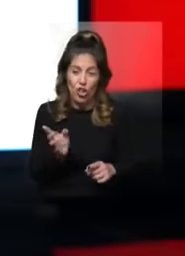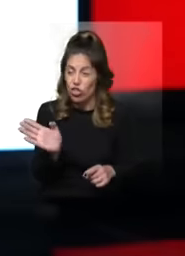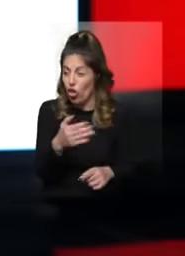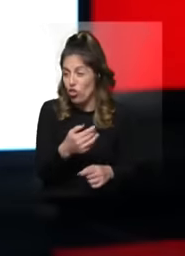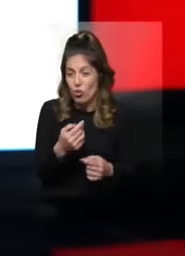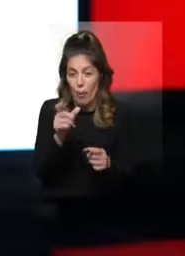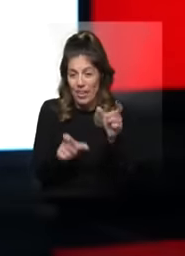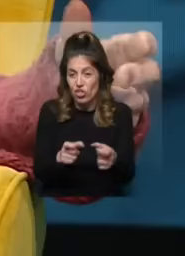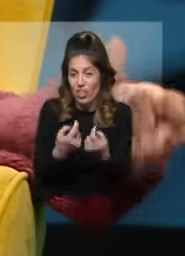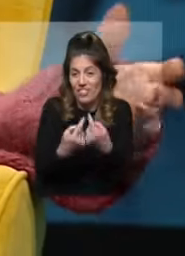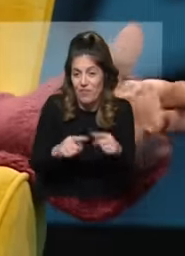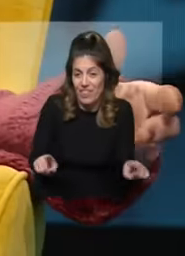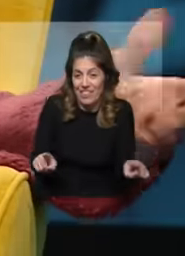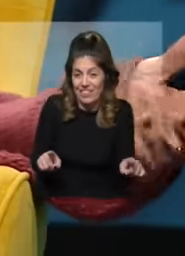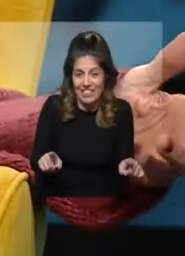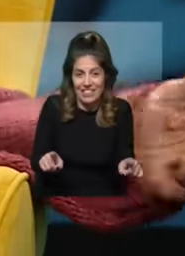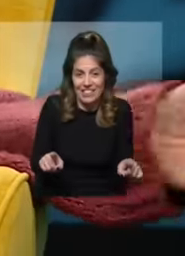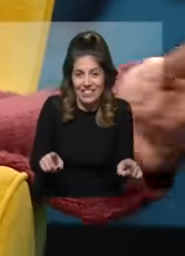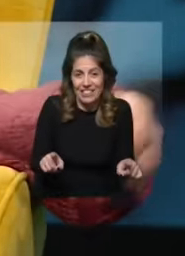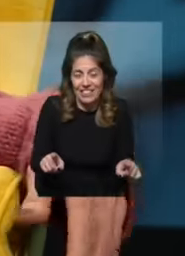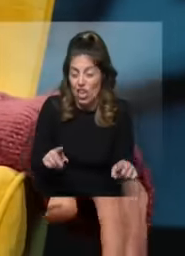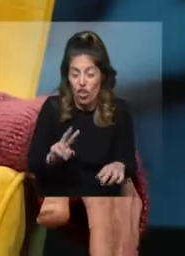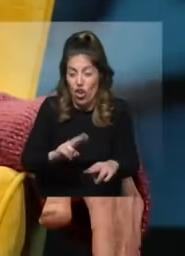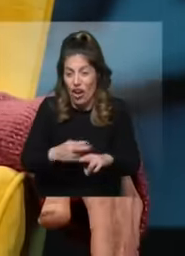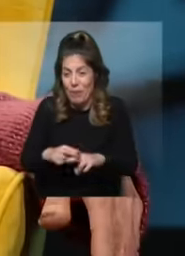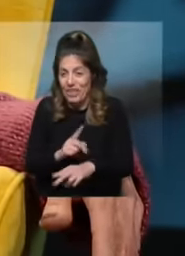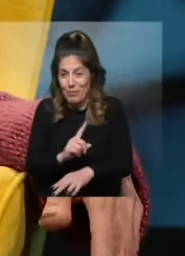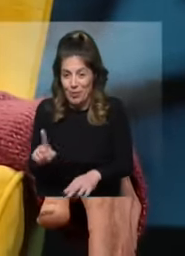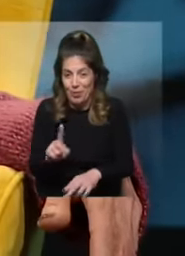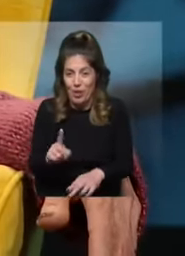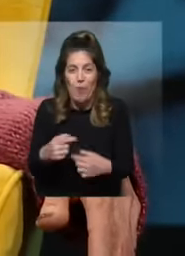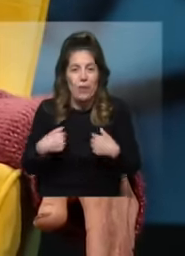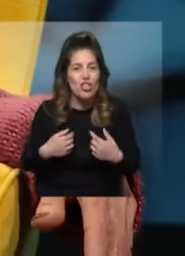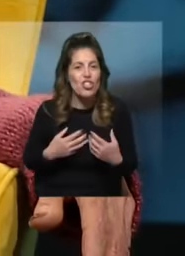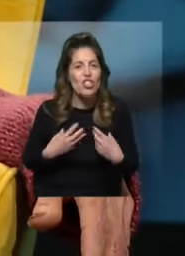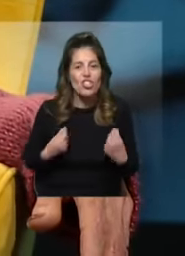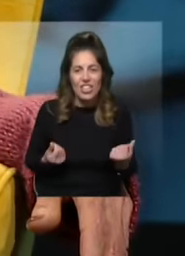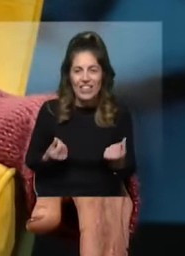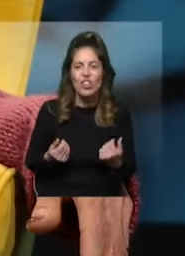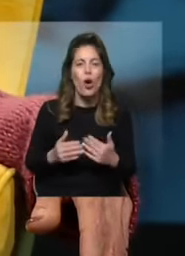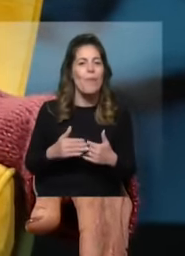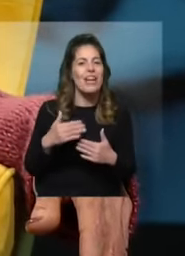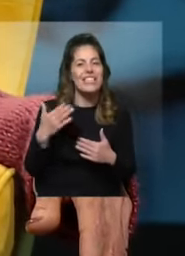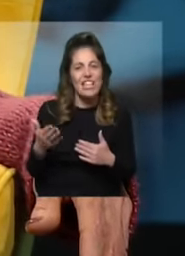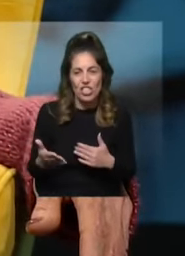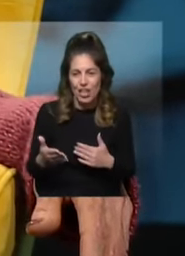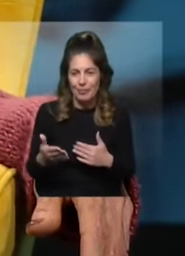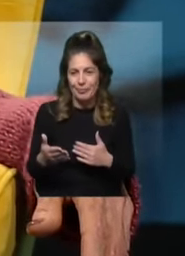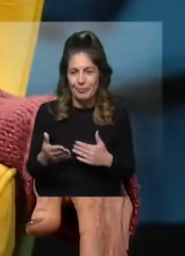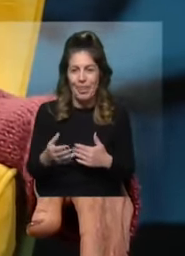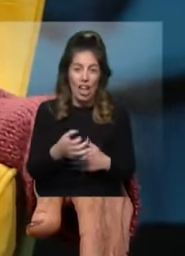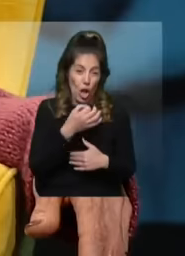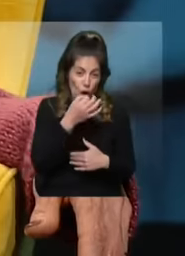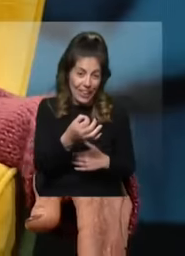todos somos personas que no nos repetimos. Pero yo siento que más allá de lo que... digan